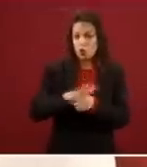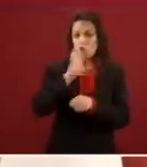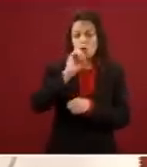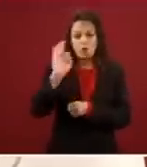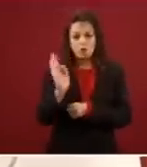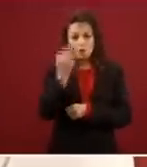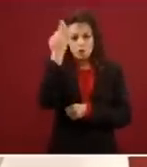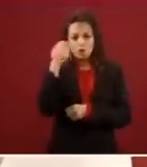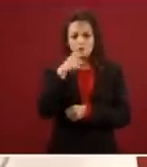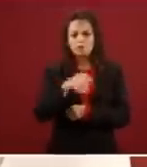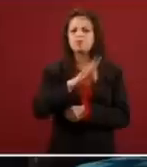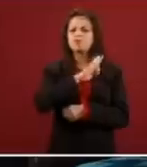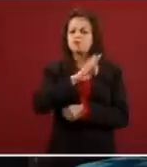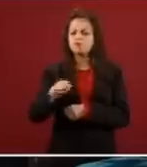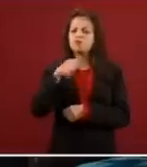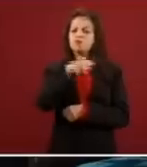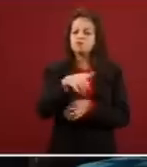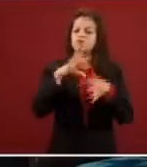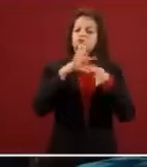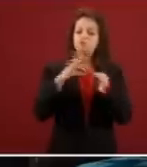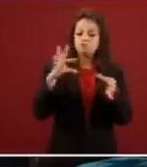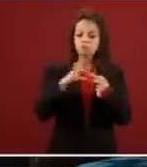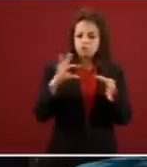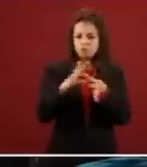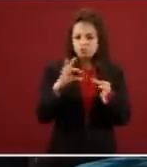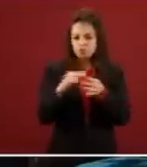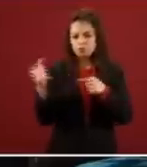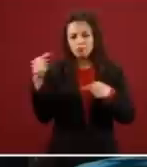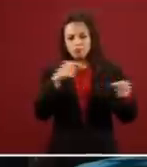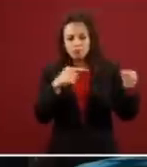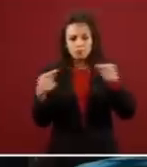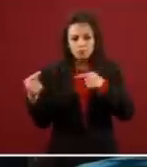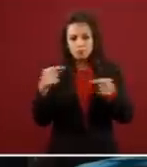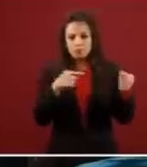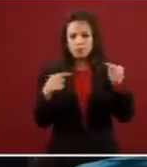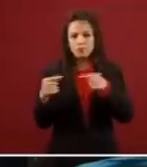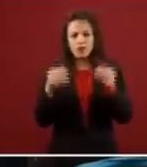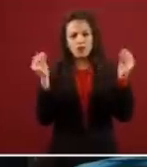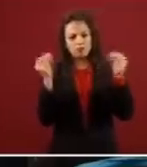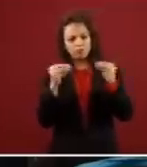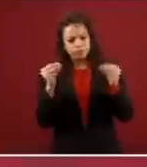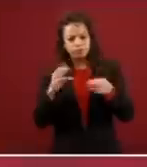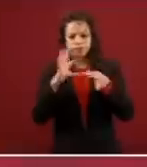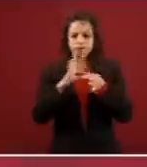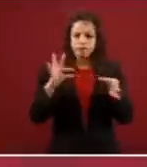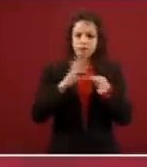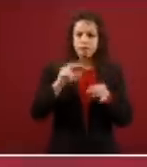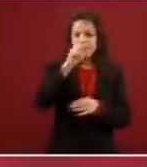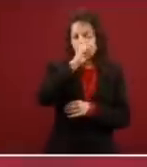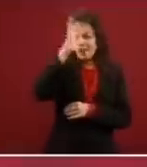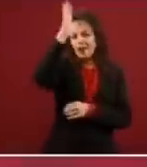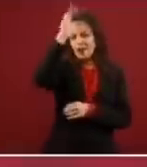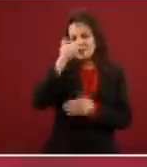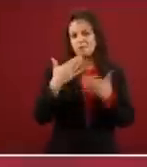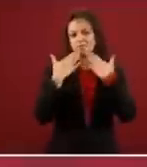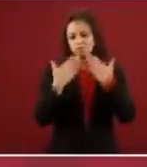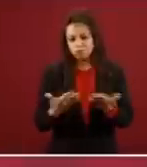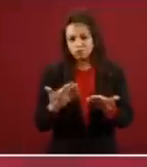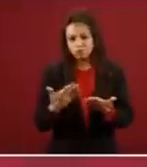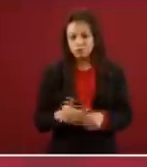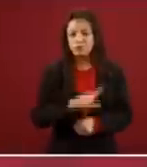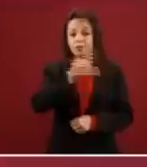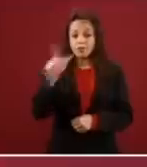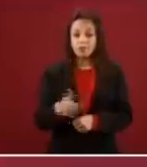primero, traten de resolverse a través de este mecanismo de diálogo, de concertación y poder desahogar muchísimos